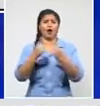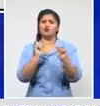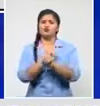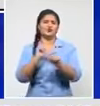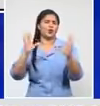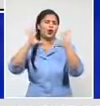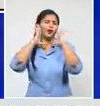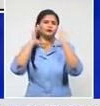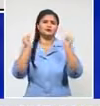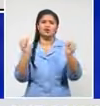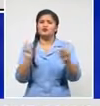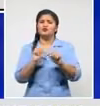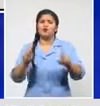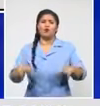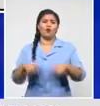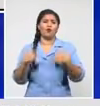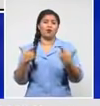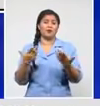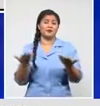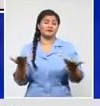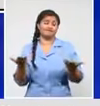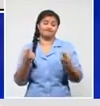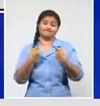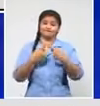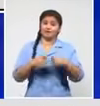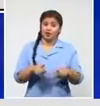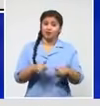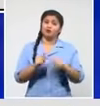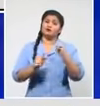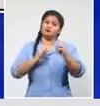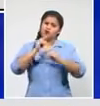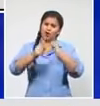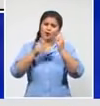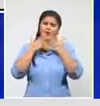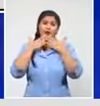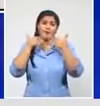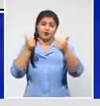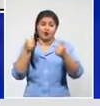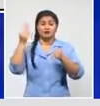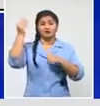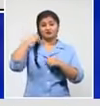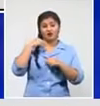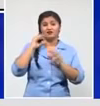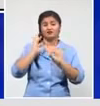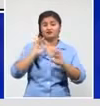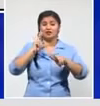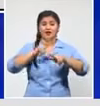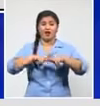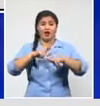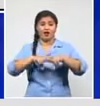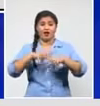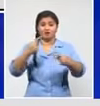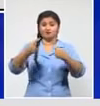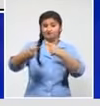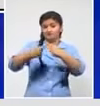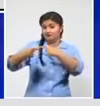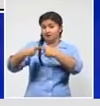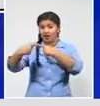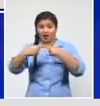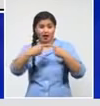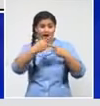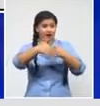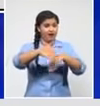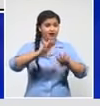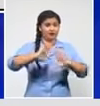La Habana por su movimiento, por el número de personas, por su división geográfica, pues